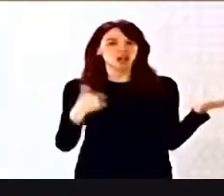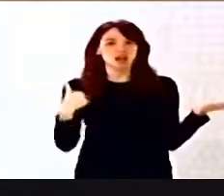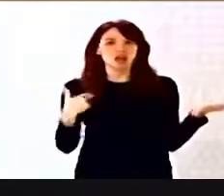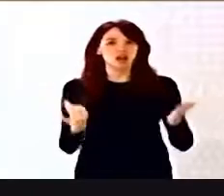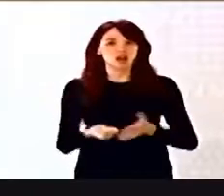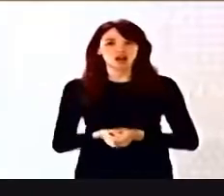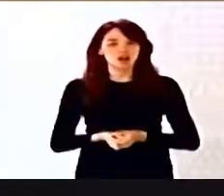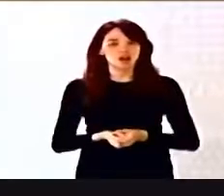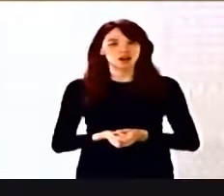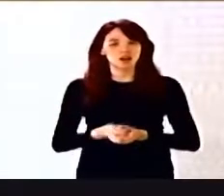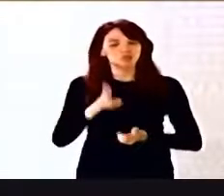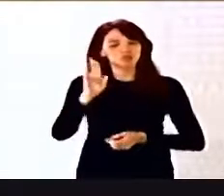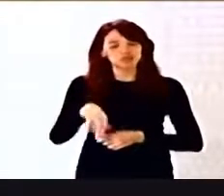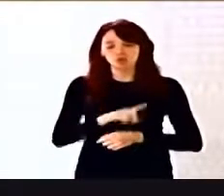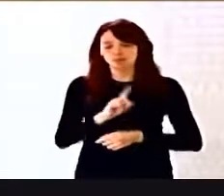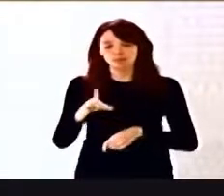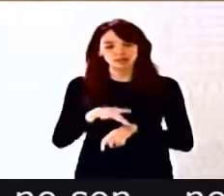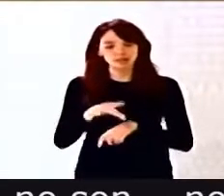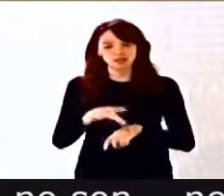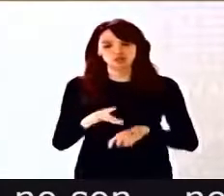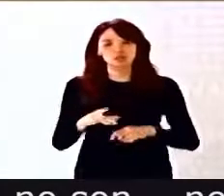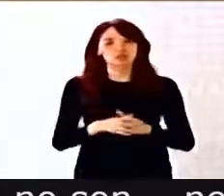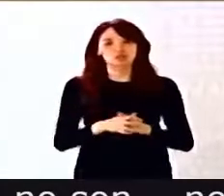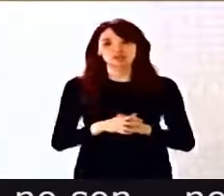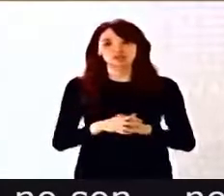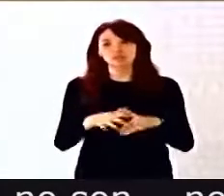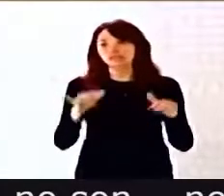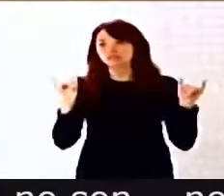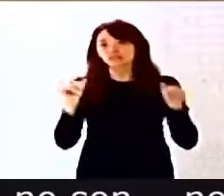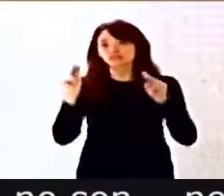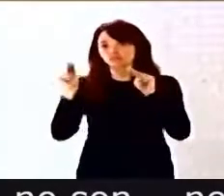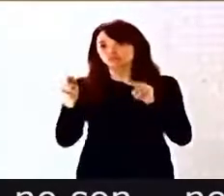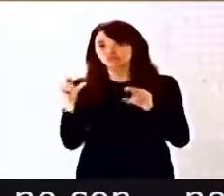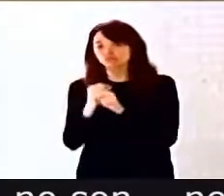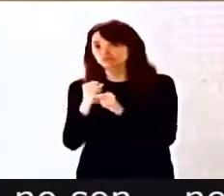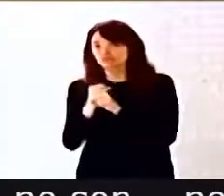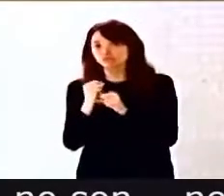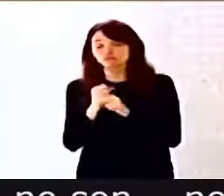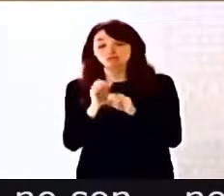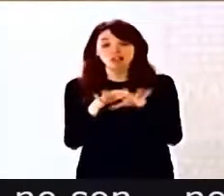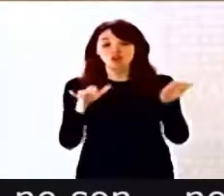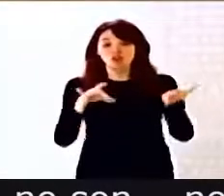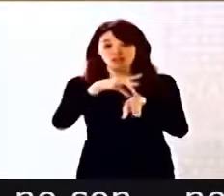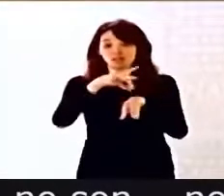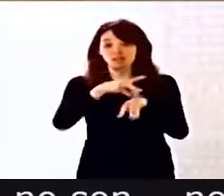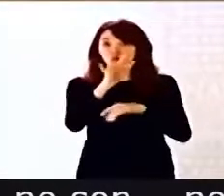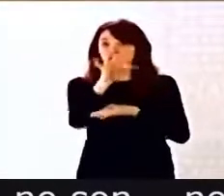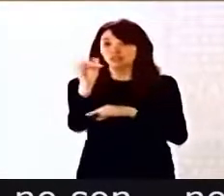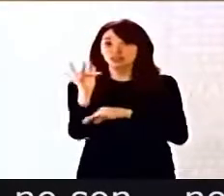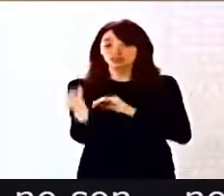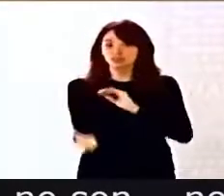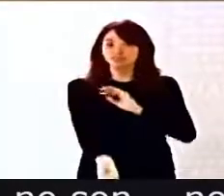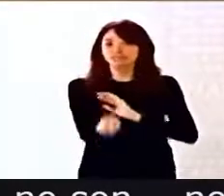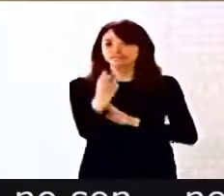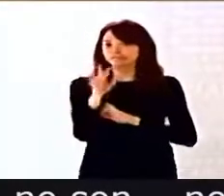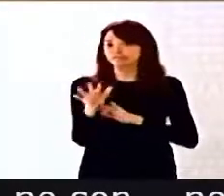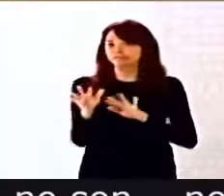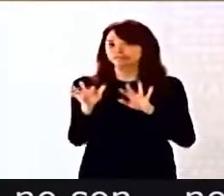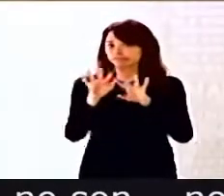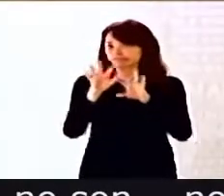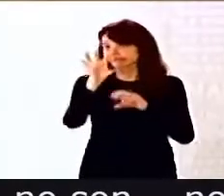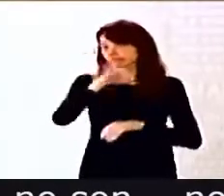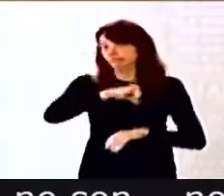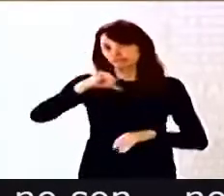La mayoría no son sanitarios ni sociosanitarios. La mayoría se está dando en el ámbito comunitario y, por lo tanto,